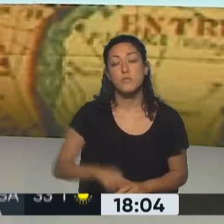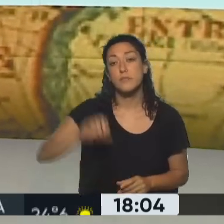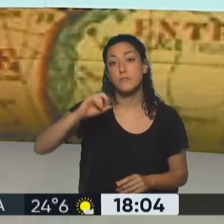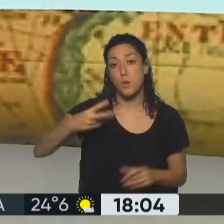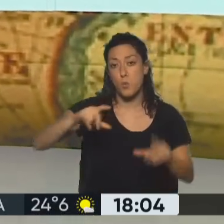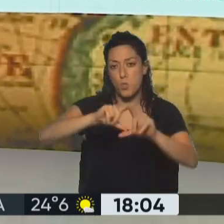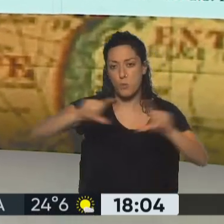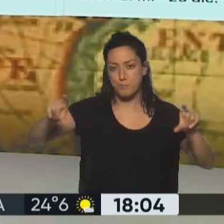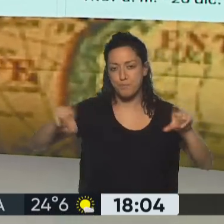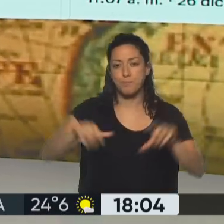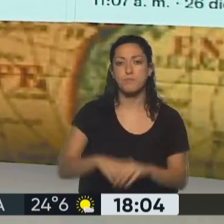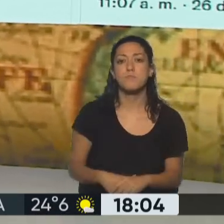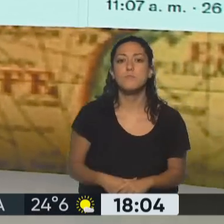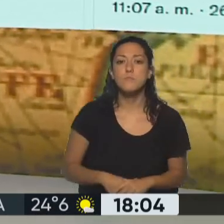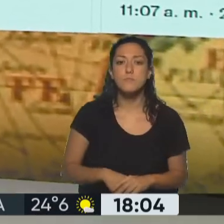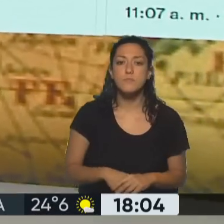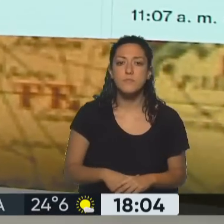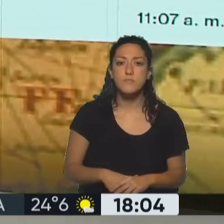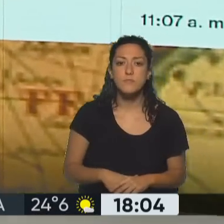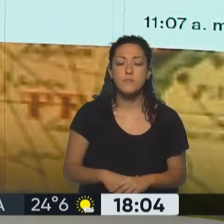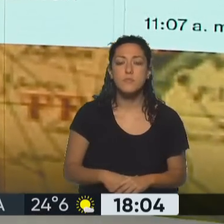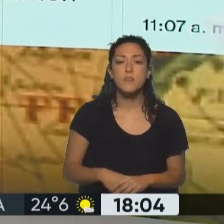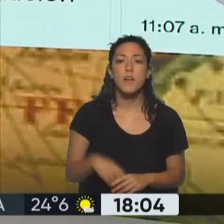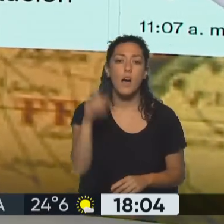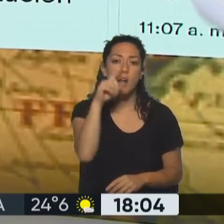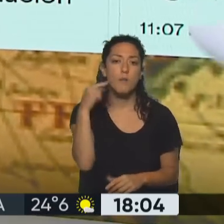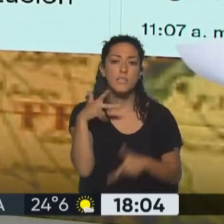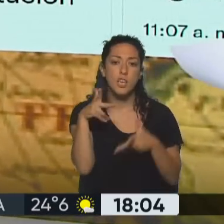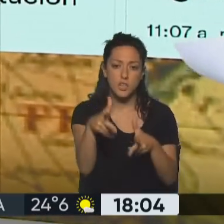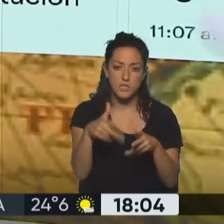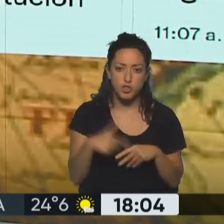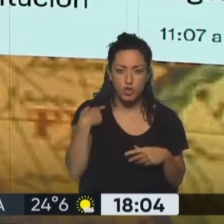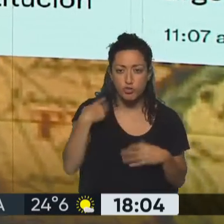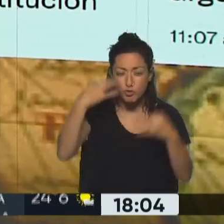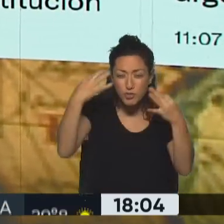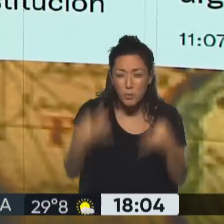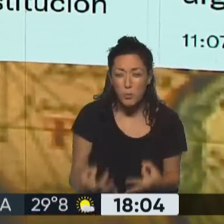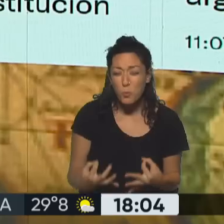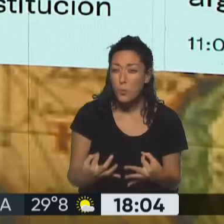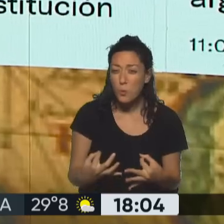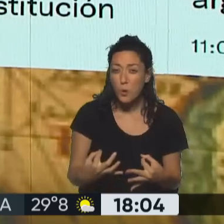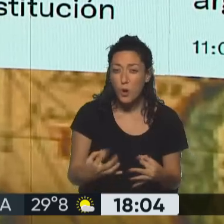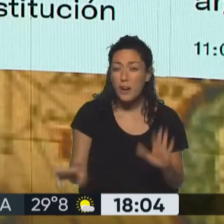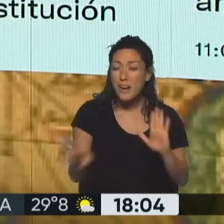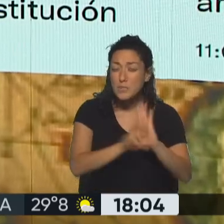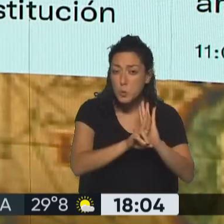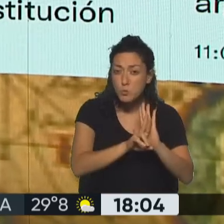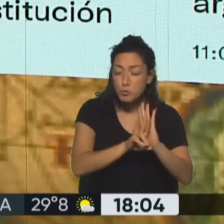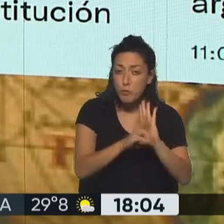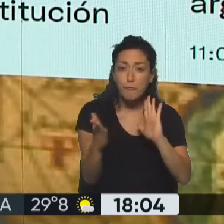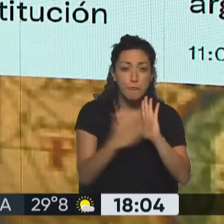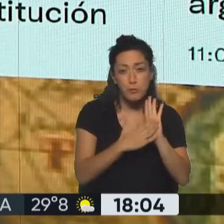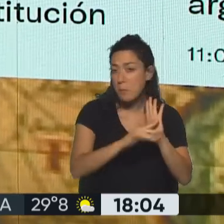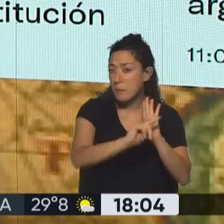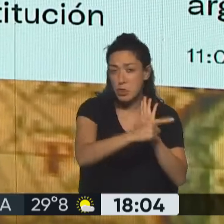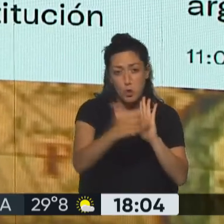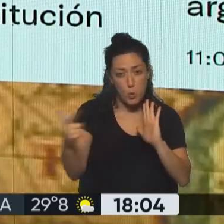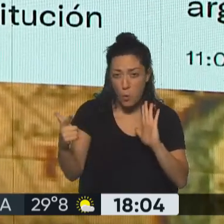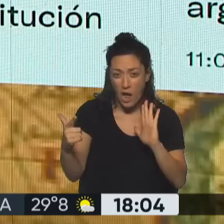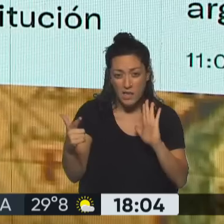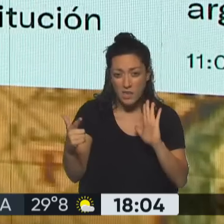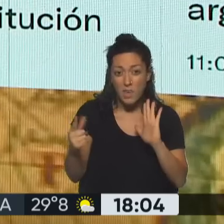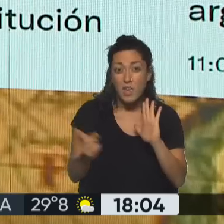segundo de por medio, Alberto Fernández dice: estoy convencido de que la resolución carece de los fundamentos